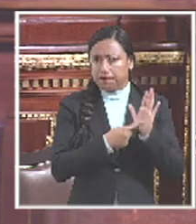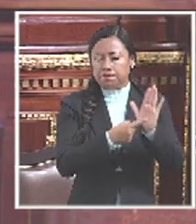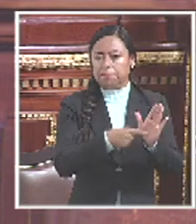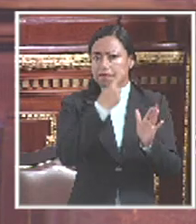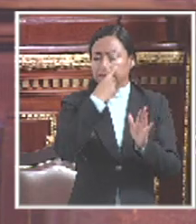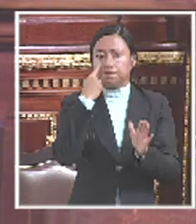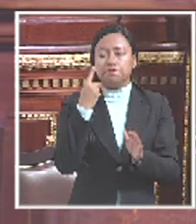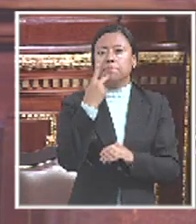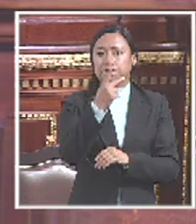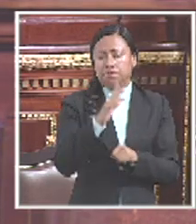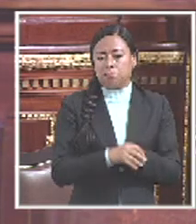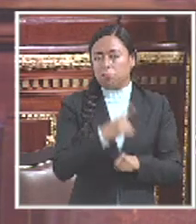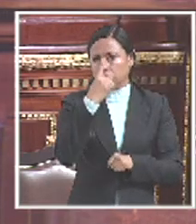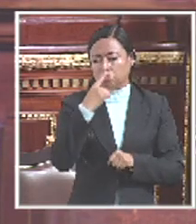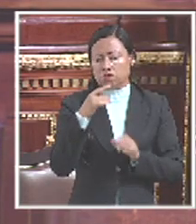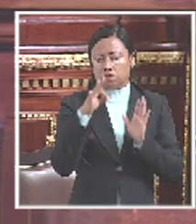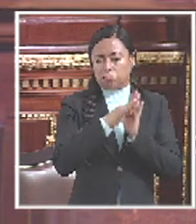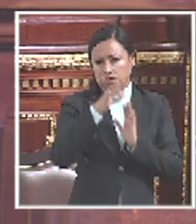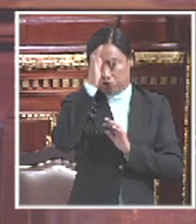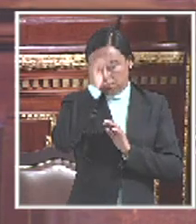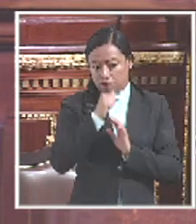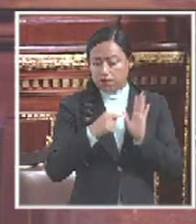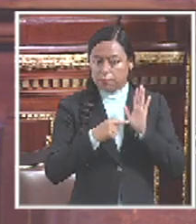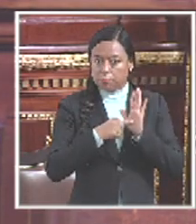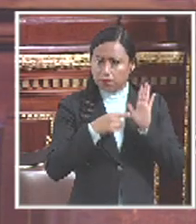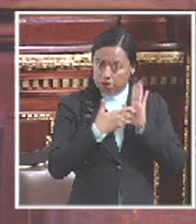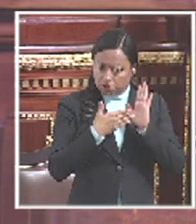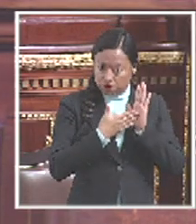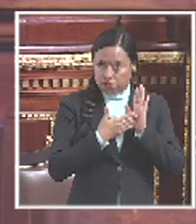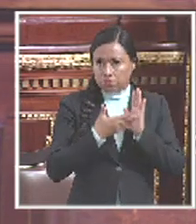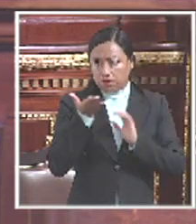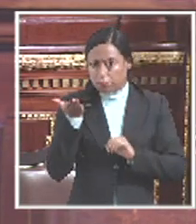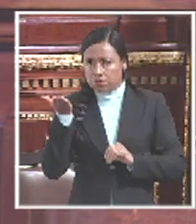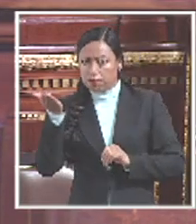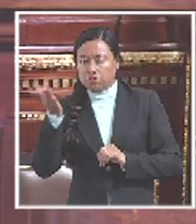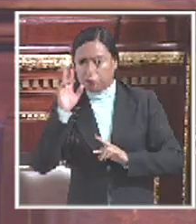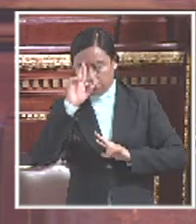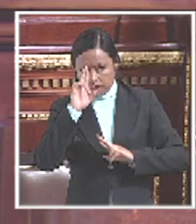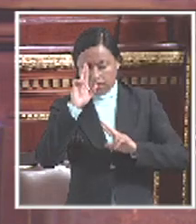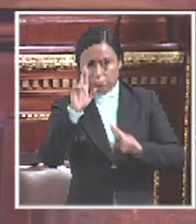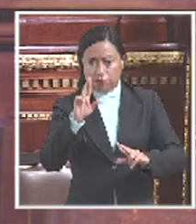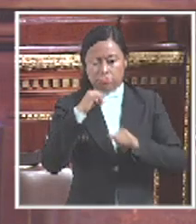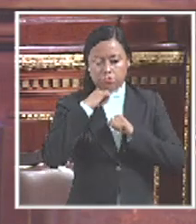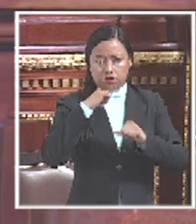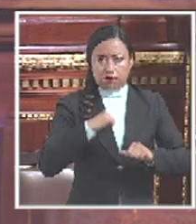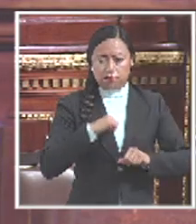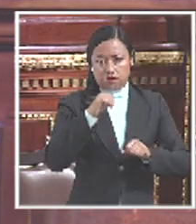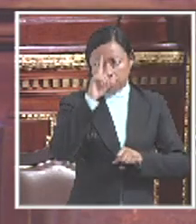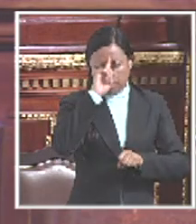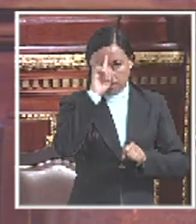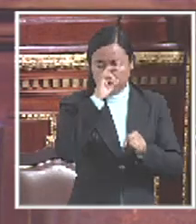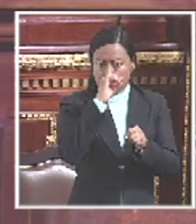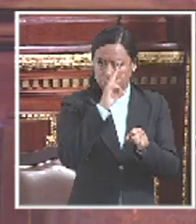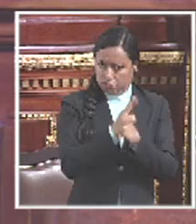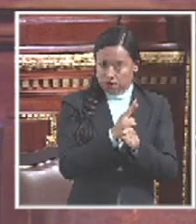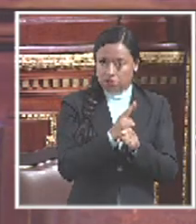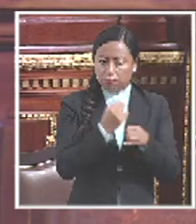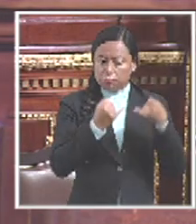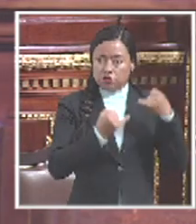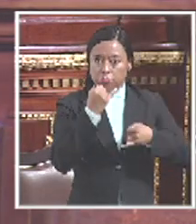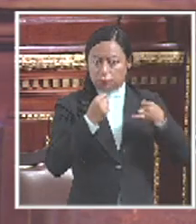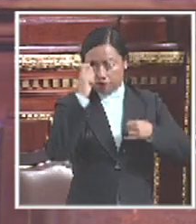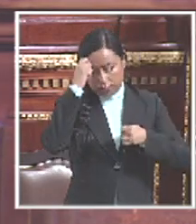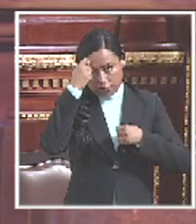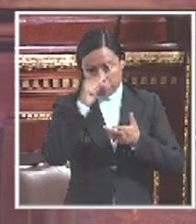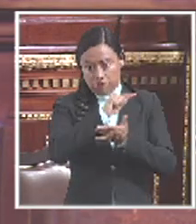que un punto de acuerdo que señale para solicitar muy respetuosamente a los titulares de la Consejería Jurídica y de Servicios Legales de la